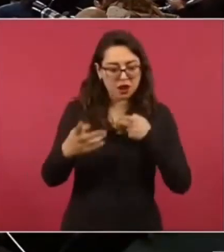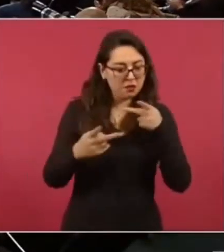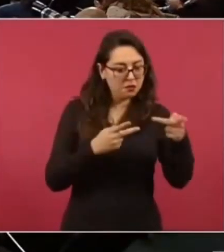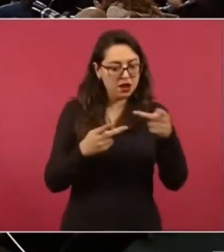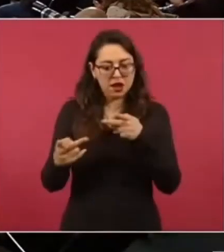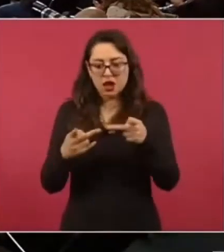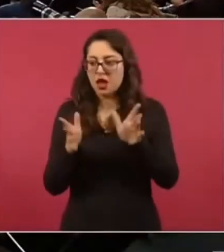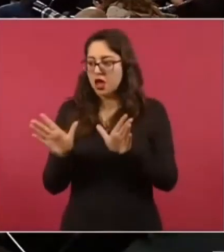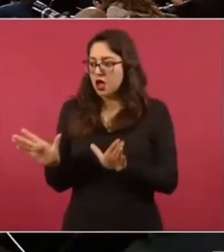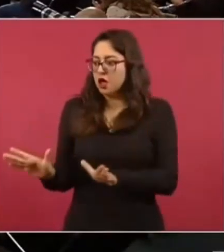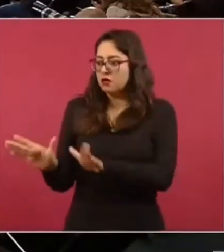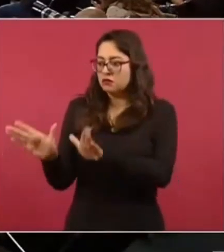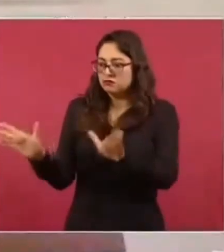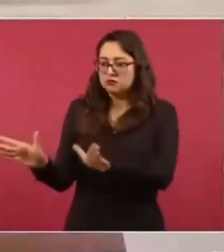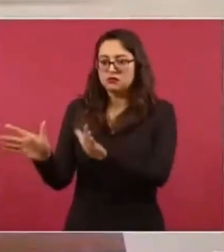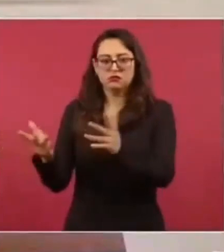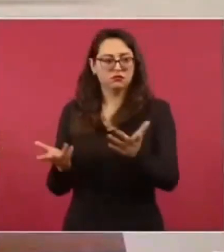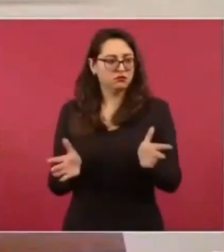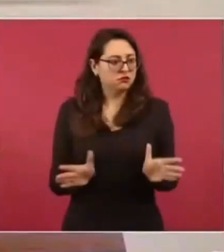Era